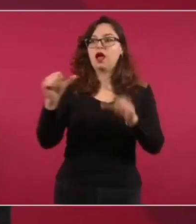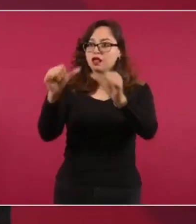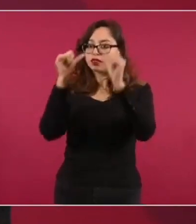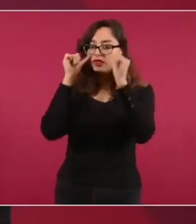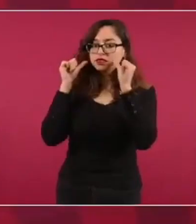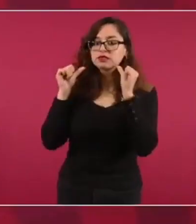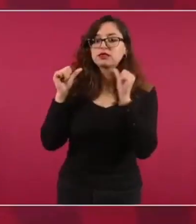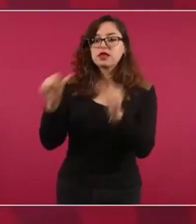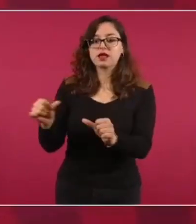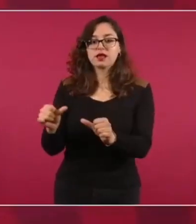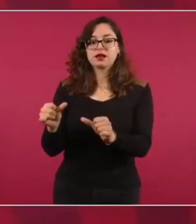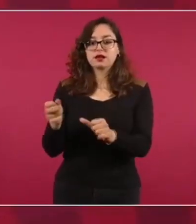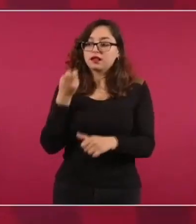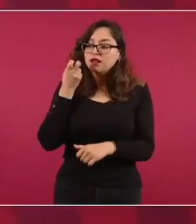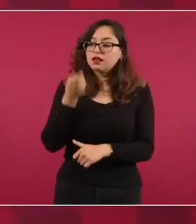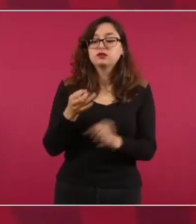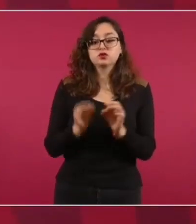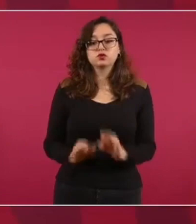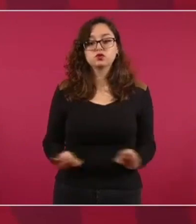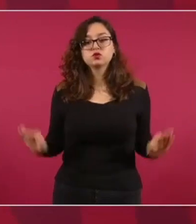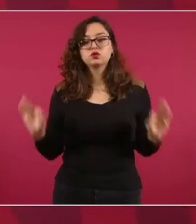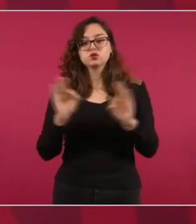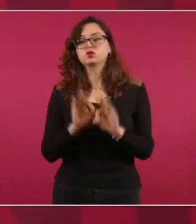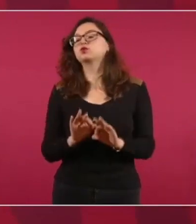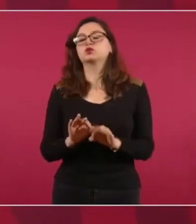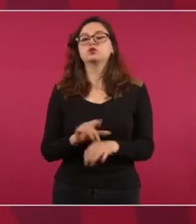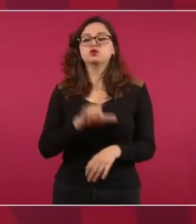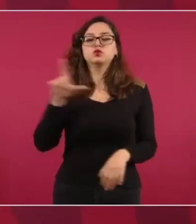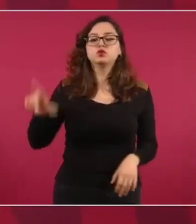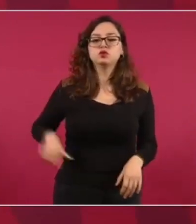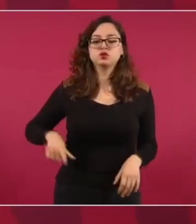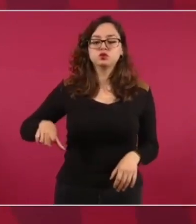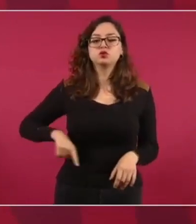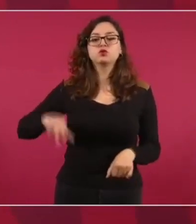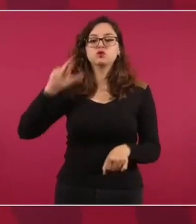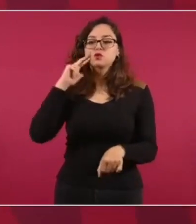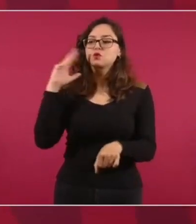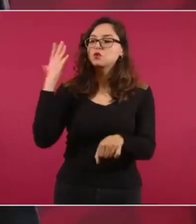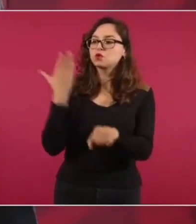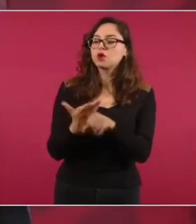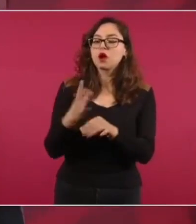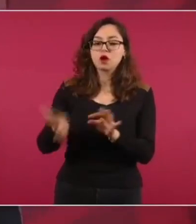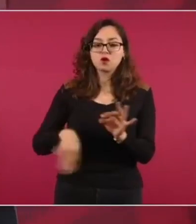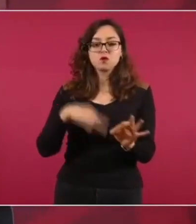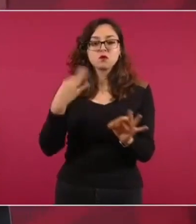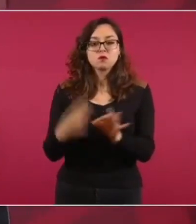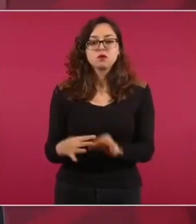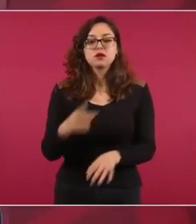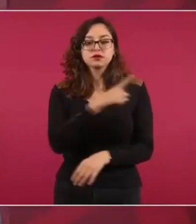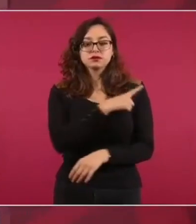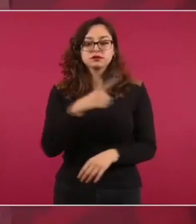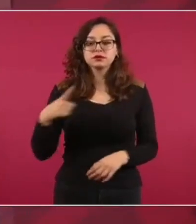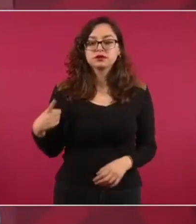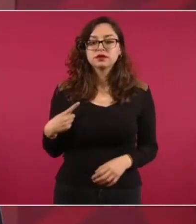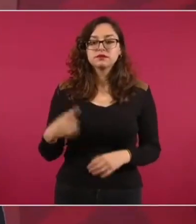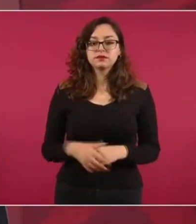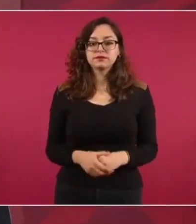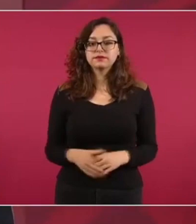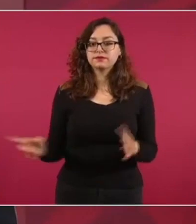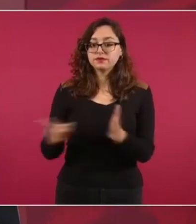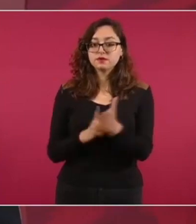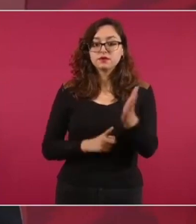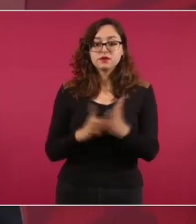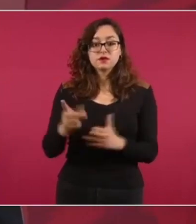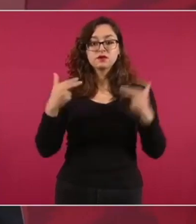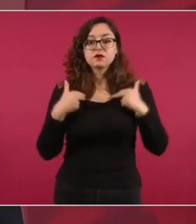que el Estado cumpla con su responsabilidad social y que el Estado no viole los derechos